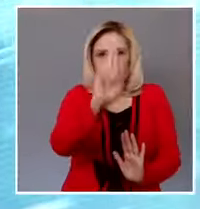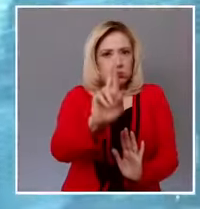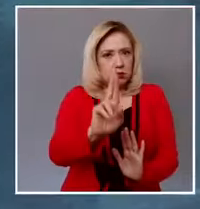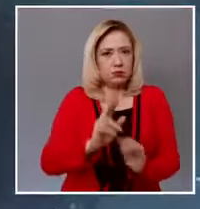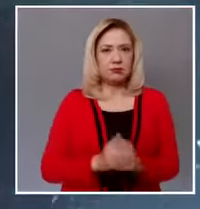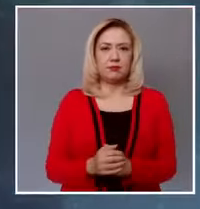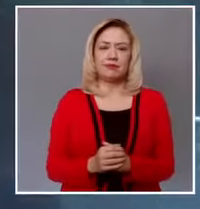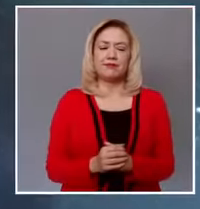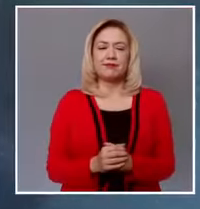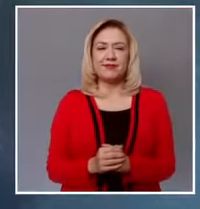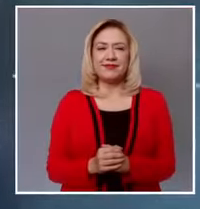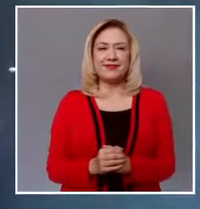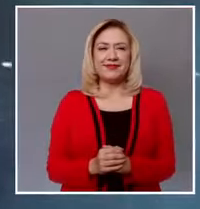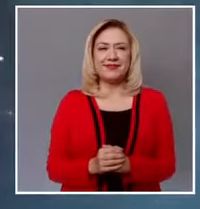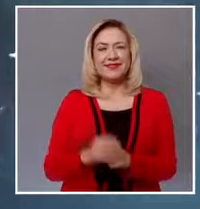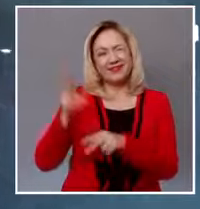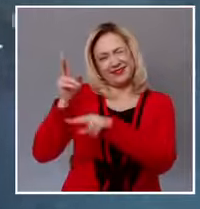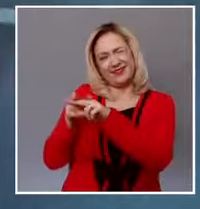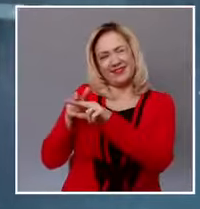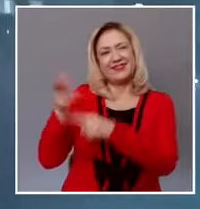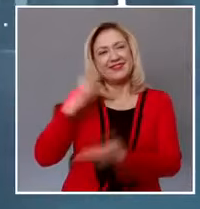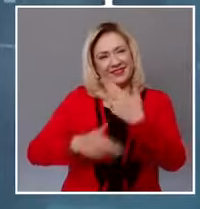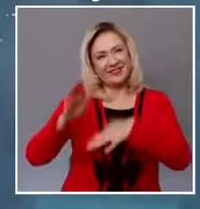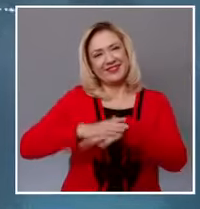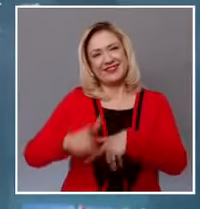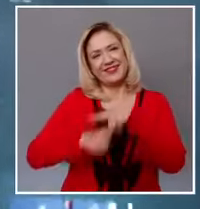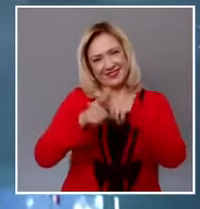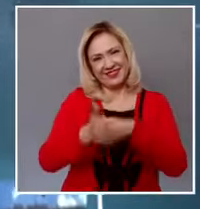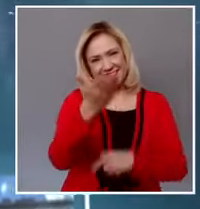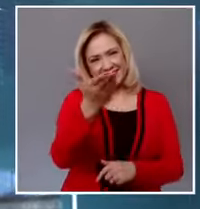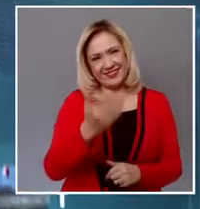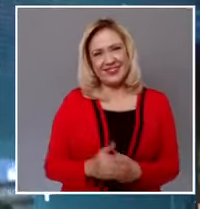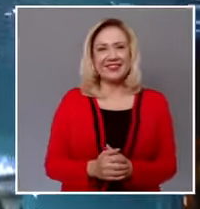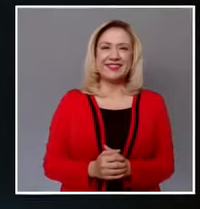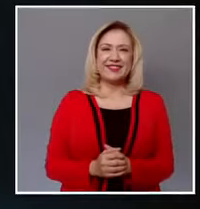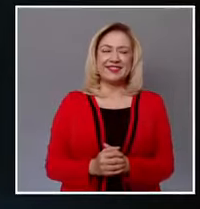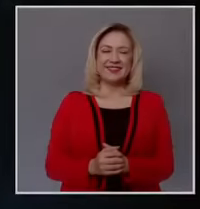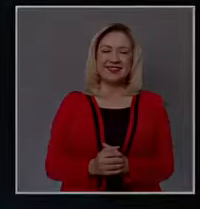Vamos a una pausa y continuamos con más información.